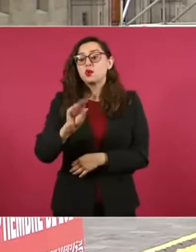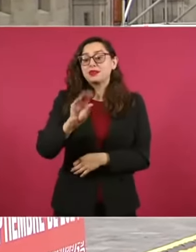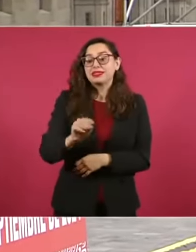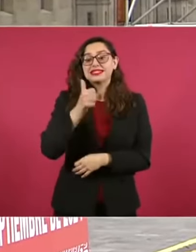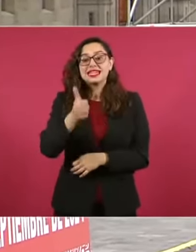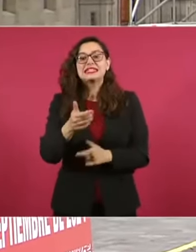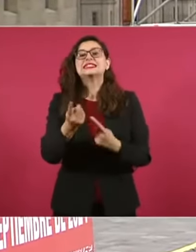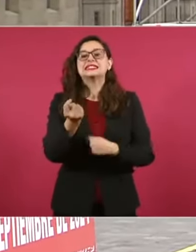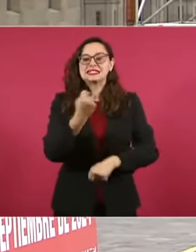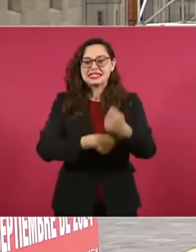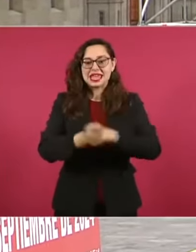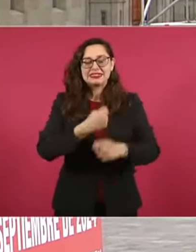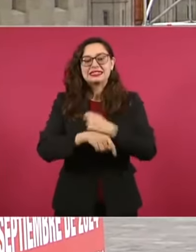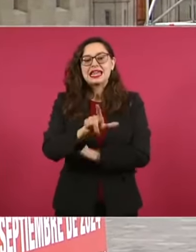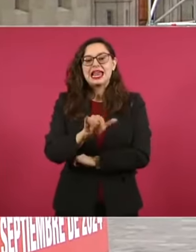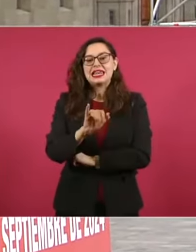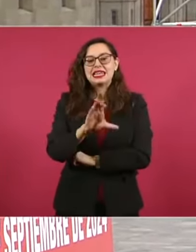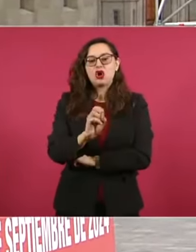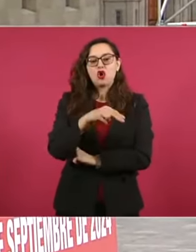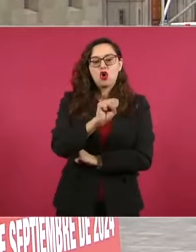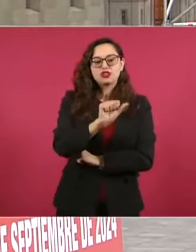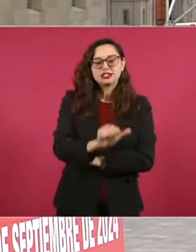24.496 tiendas de Liconza y